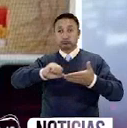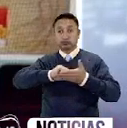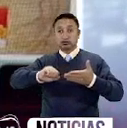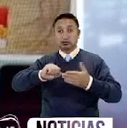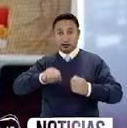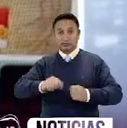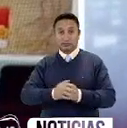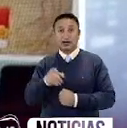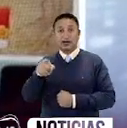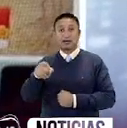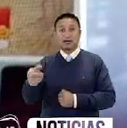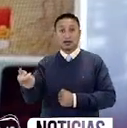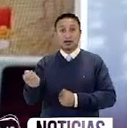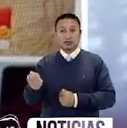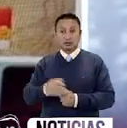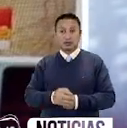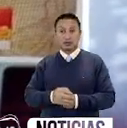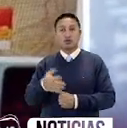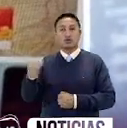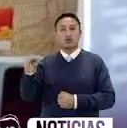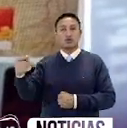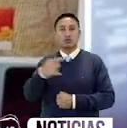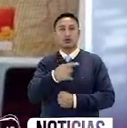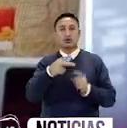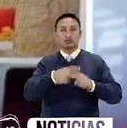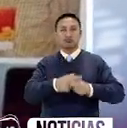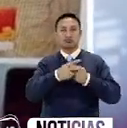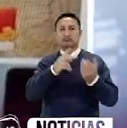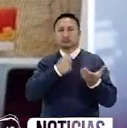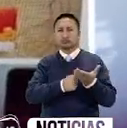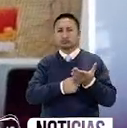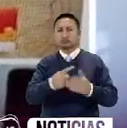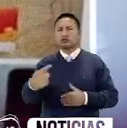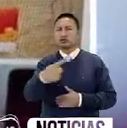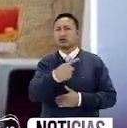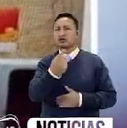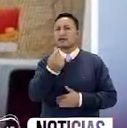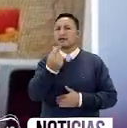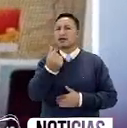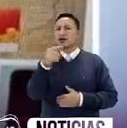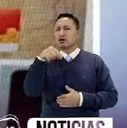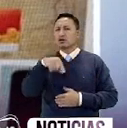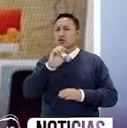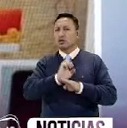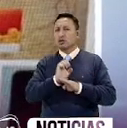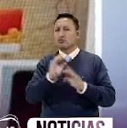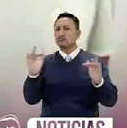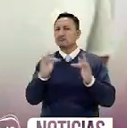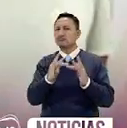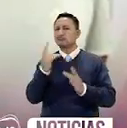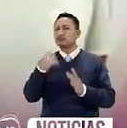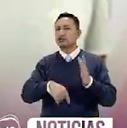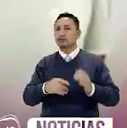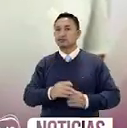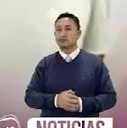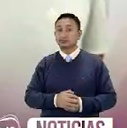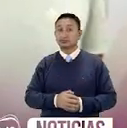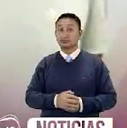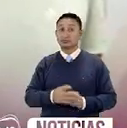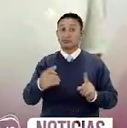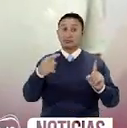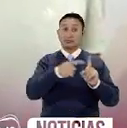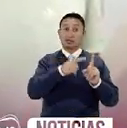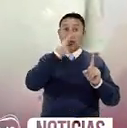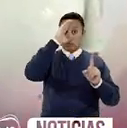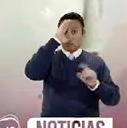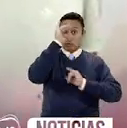y documentación que aportaría para analizar los movimientos bancarios y nexos en el país. Uno tenía alerta roja de Interpol